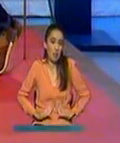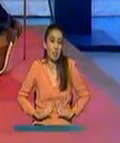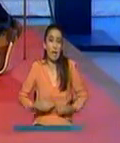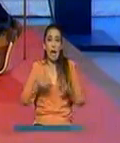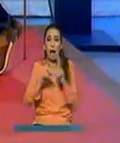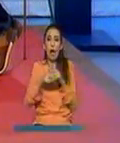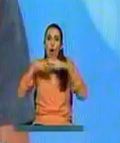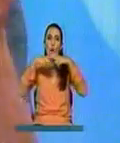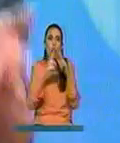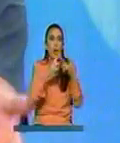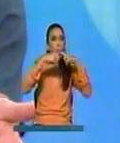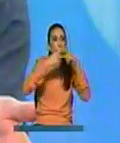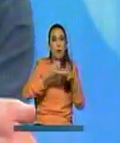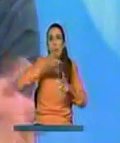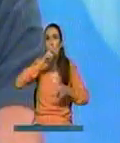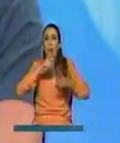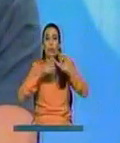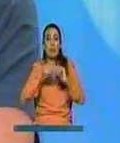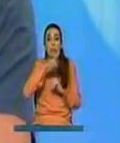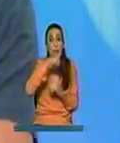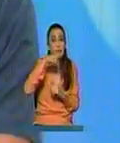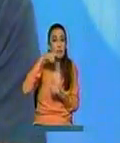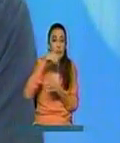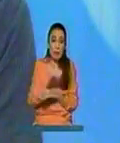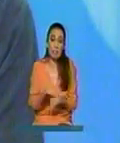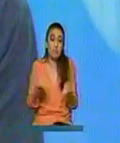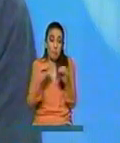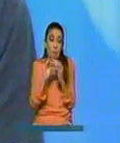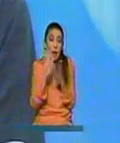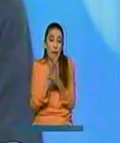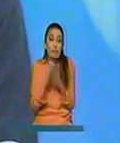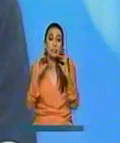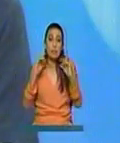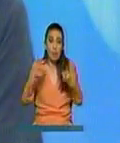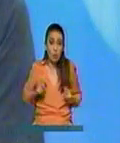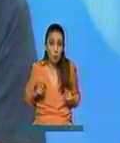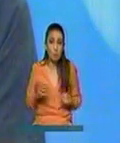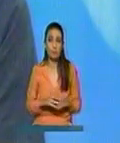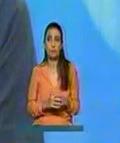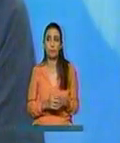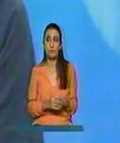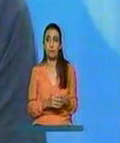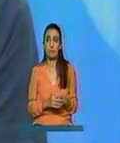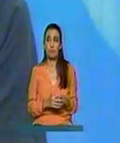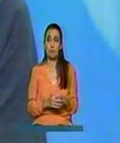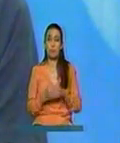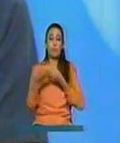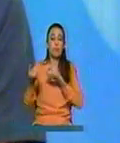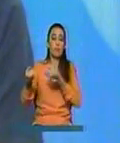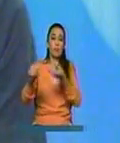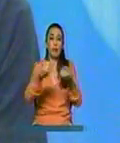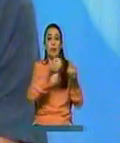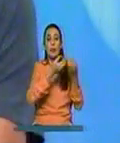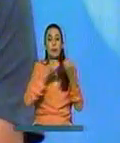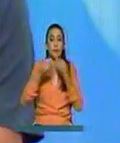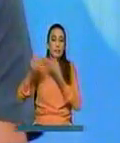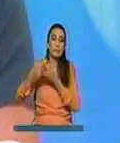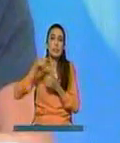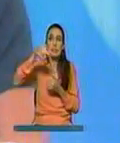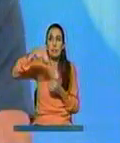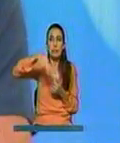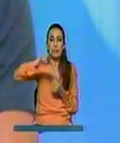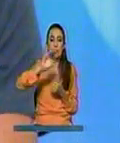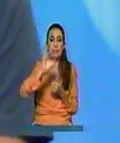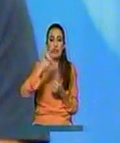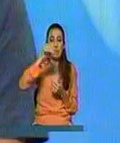una cola es súper tóxica frente a una cerveza. Claro. ¿Qué pasa con miles de otros insumos que tenemos? Hay cómo hacer cosas con quinoa, chocolate,